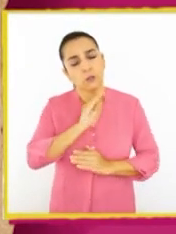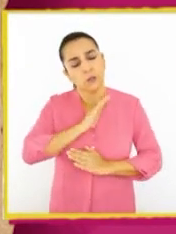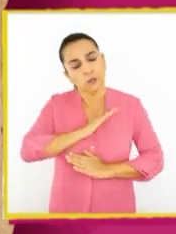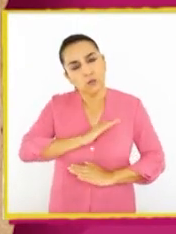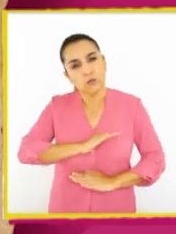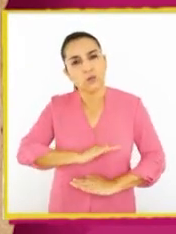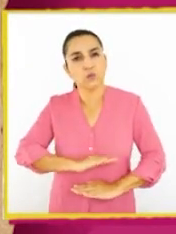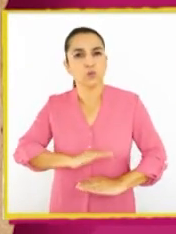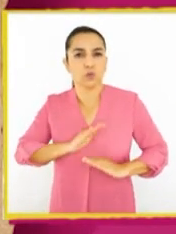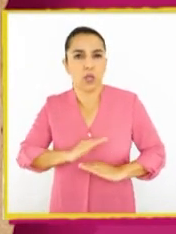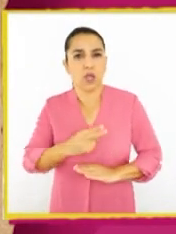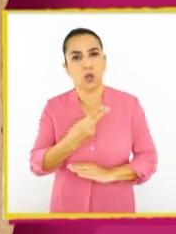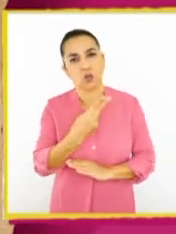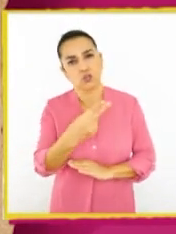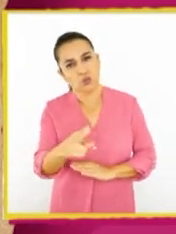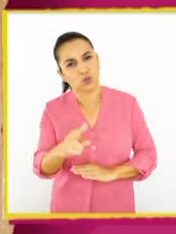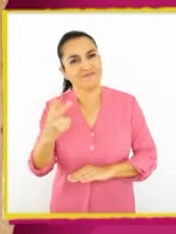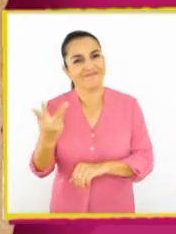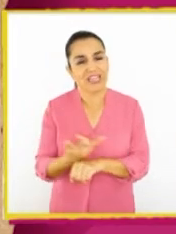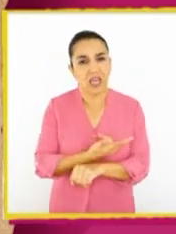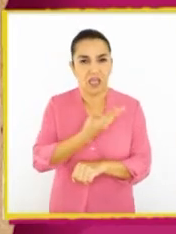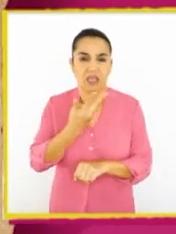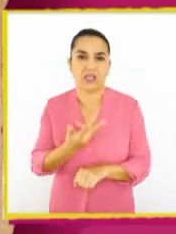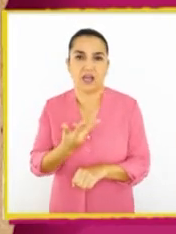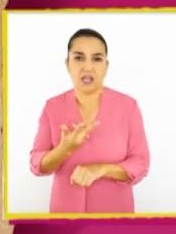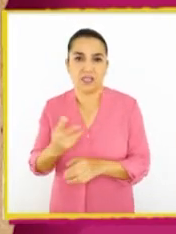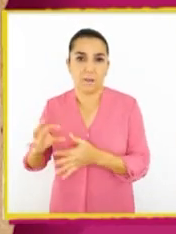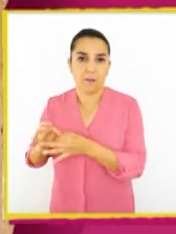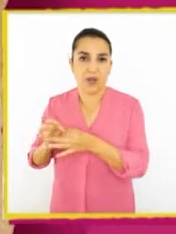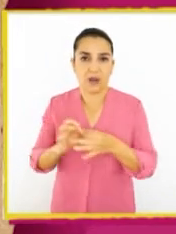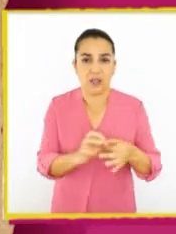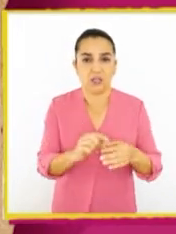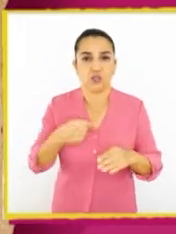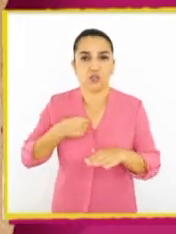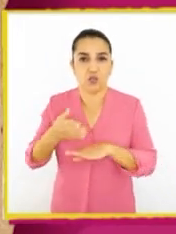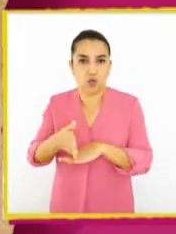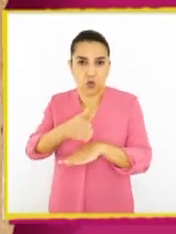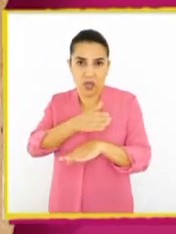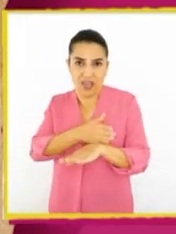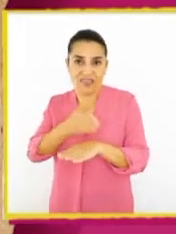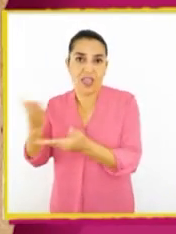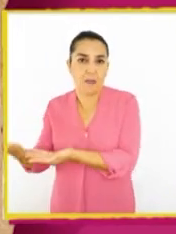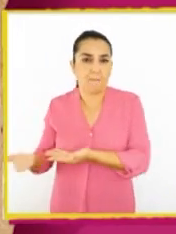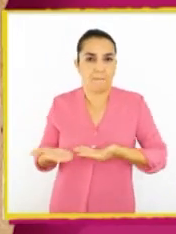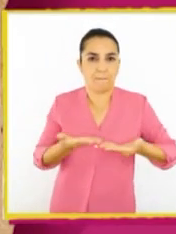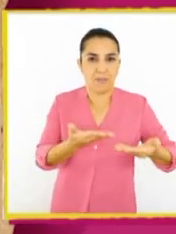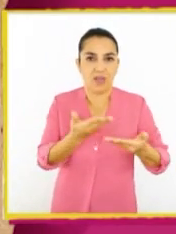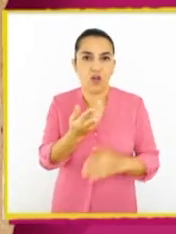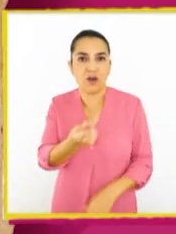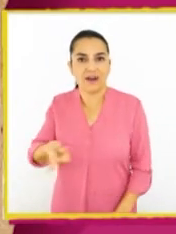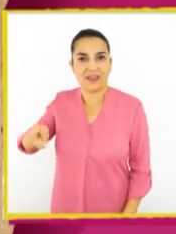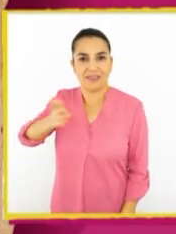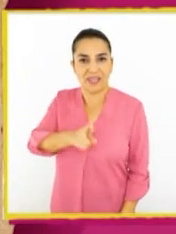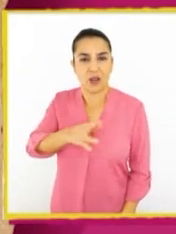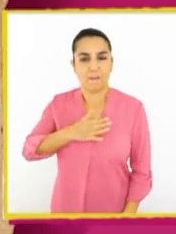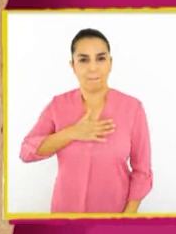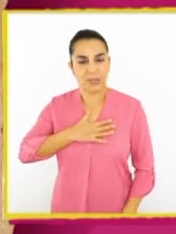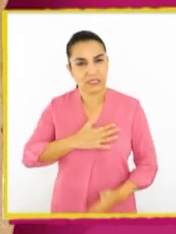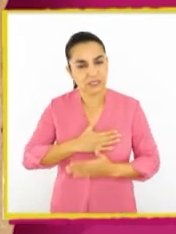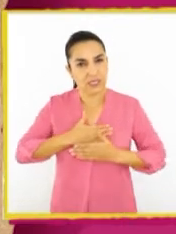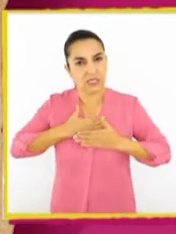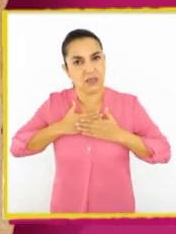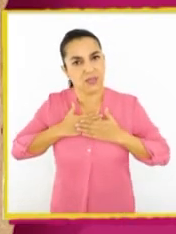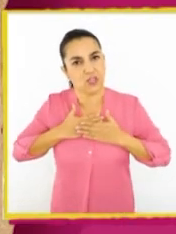pequeño consuelo en medio de su gran desgracia, y para eso me he anticipado a remitírselas. Reiterándole